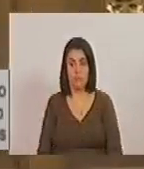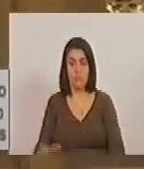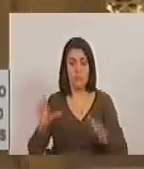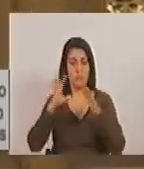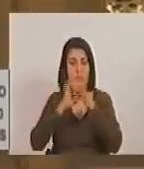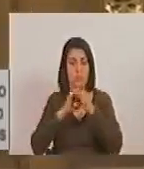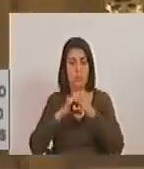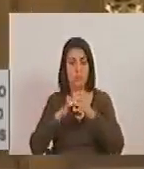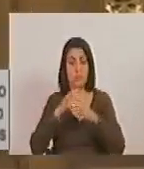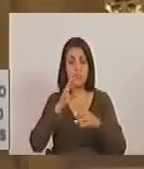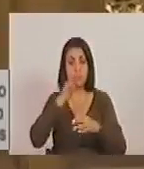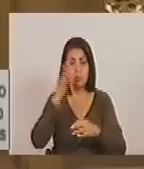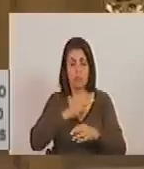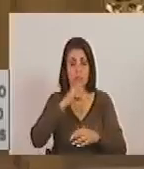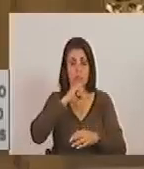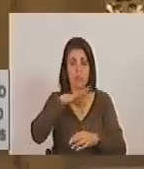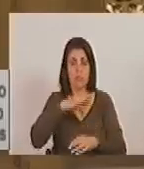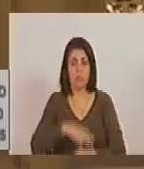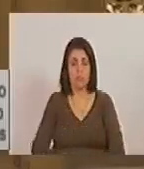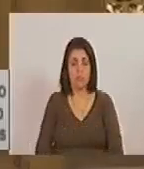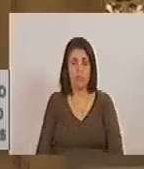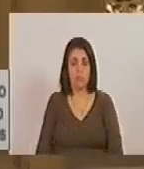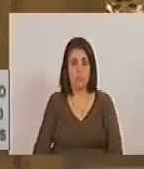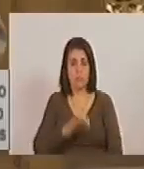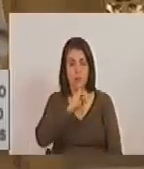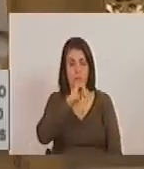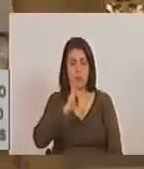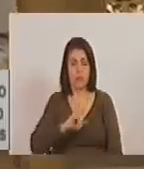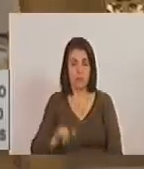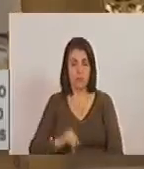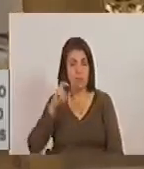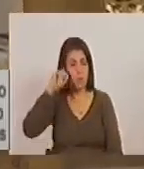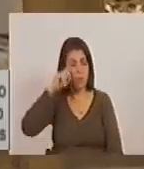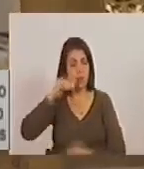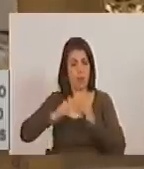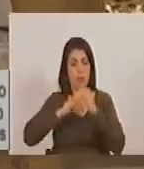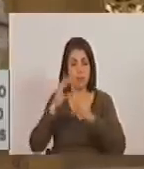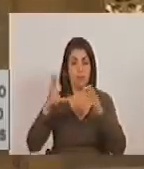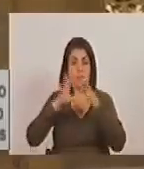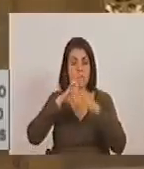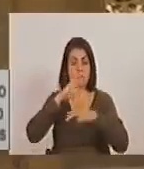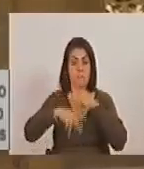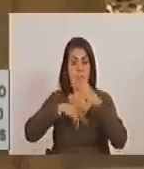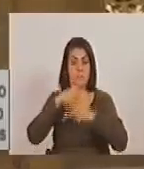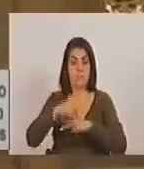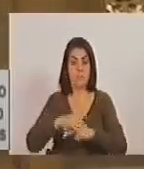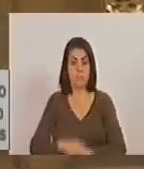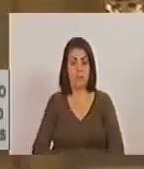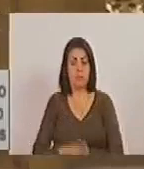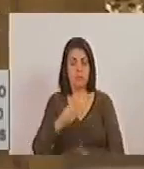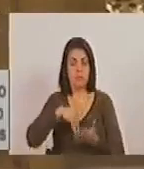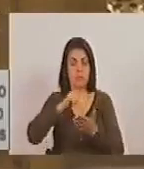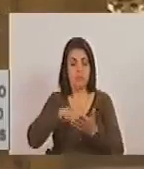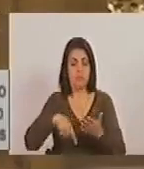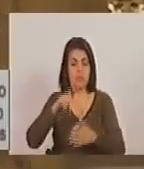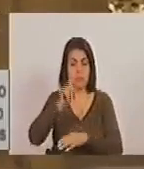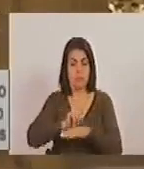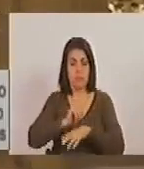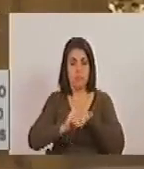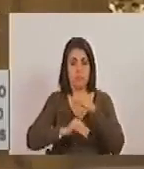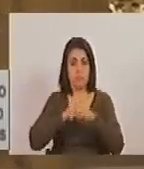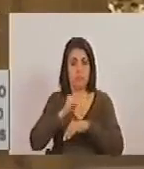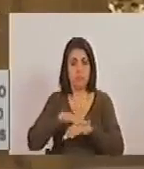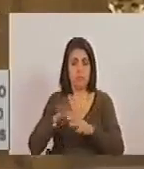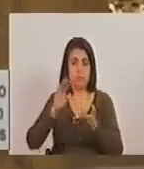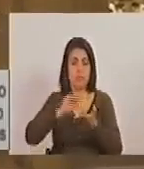vinculado a una verdad histórica. En el Zulia se consolida el proceso. En el Zulia se firma la única capitulación